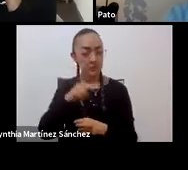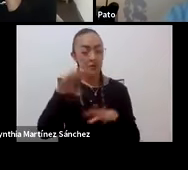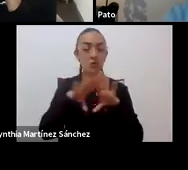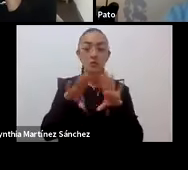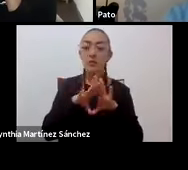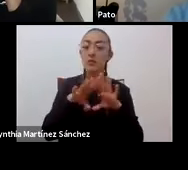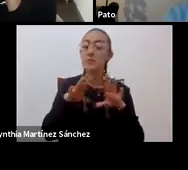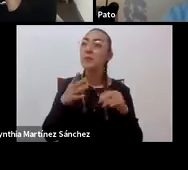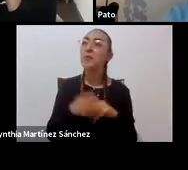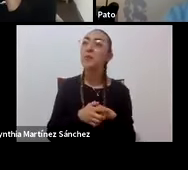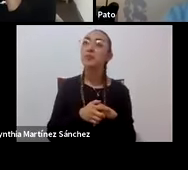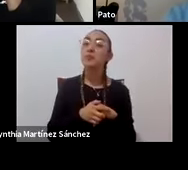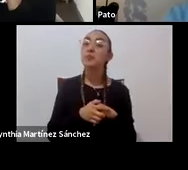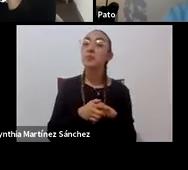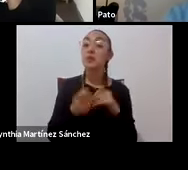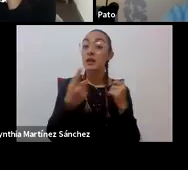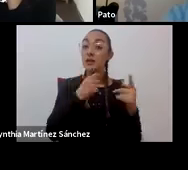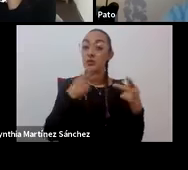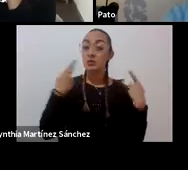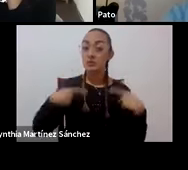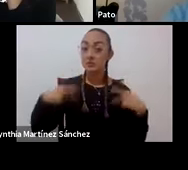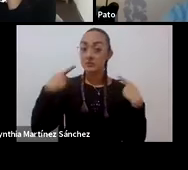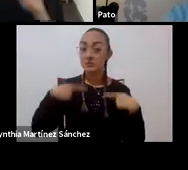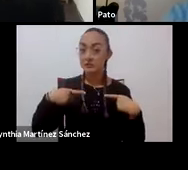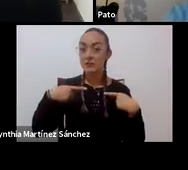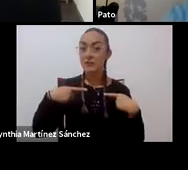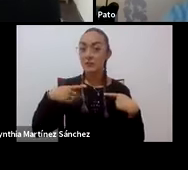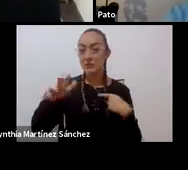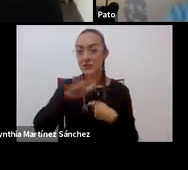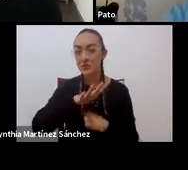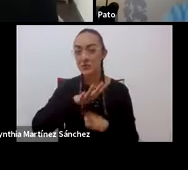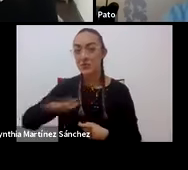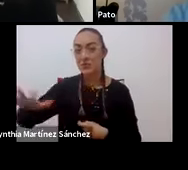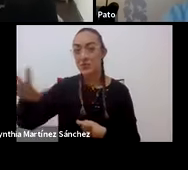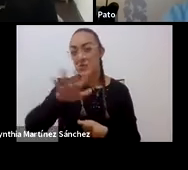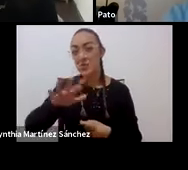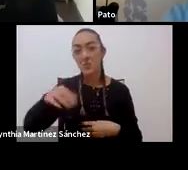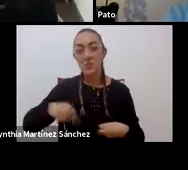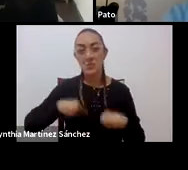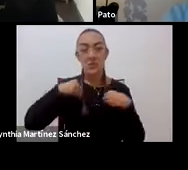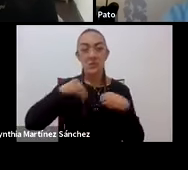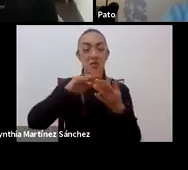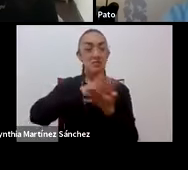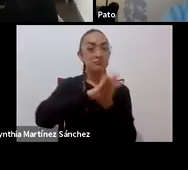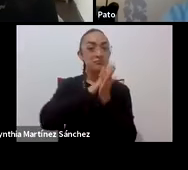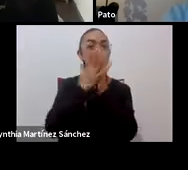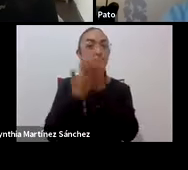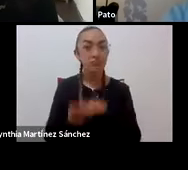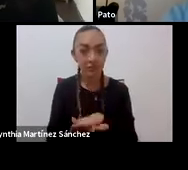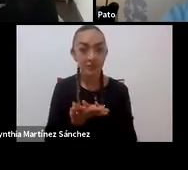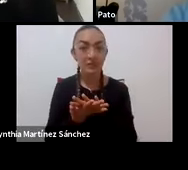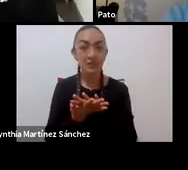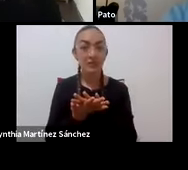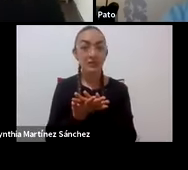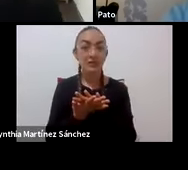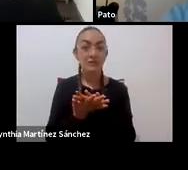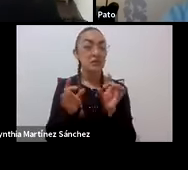reconfiguran algunos sujetos muy específicos de la colonia, de la calle, de la zona, y que se vuelven